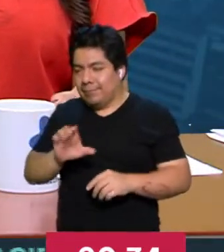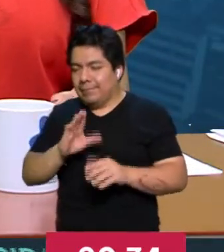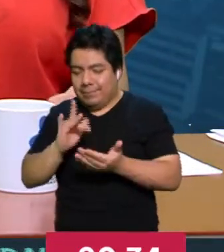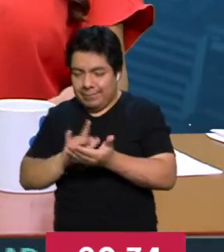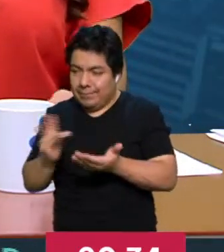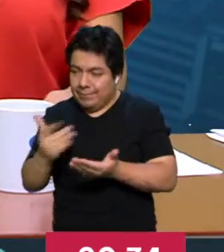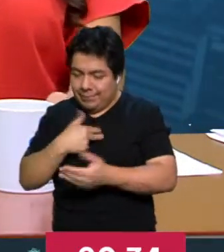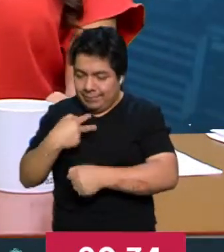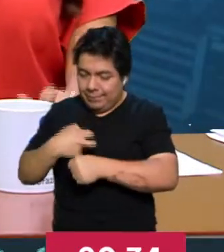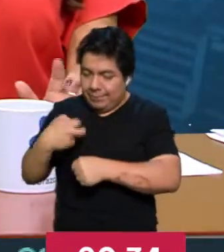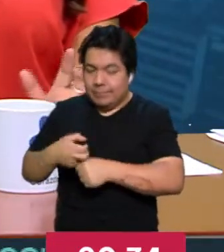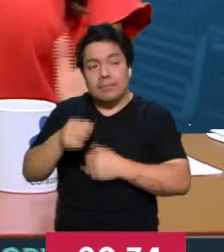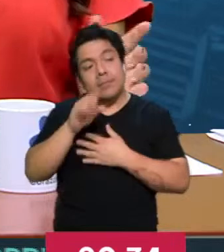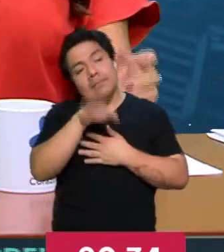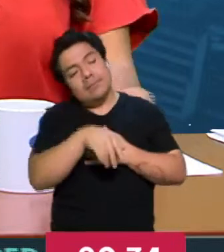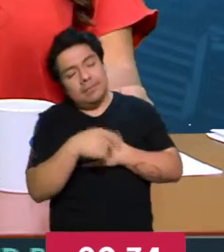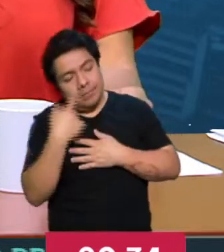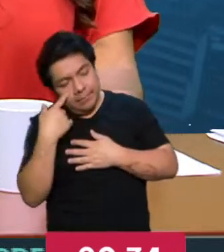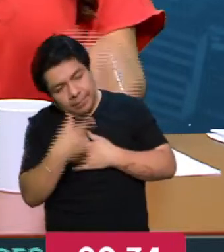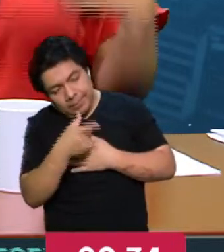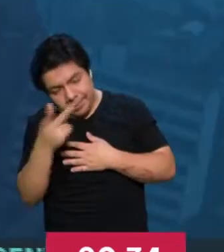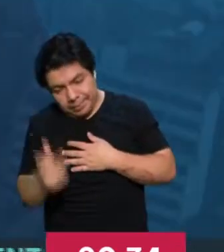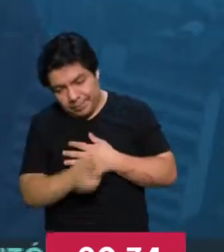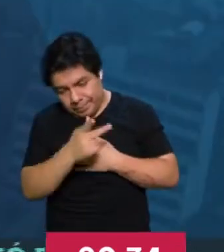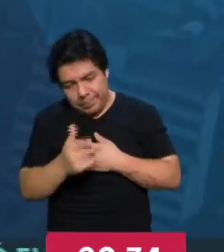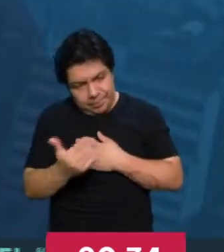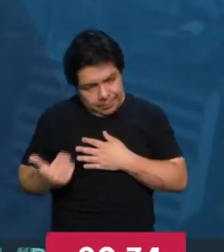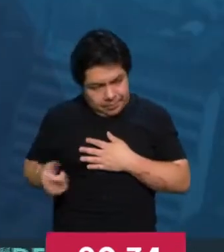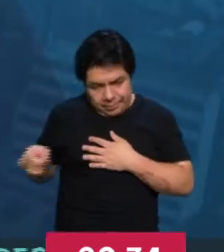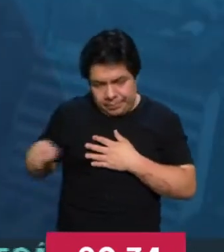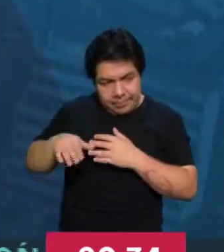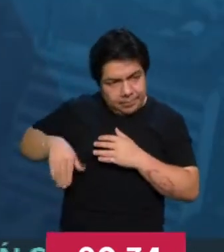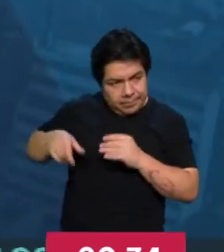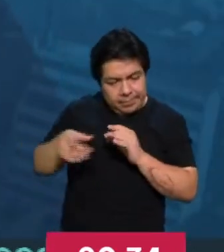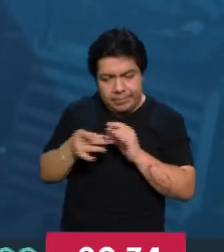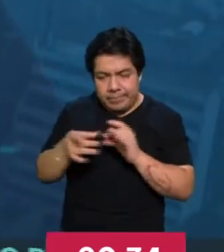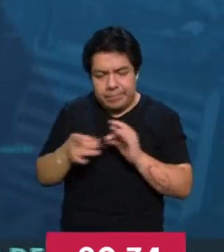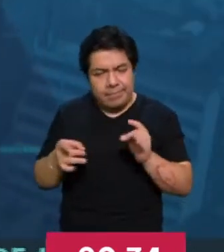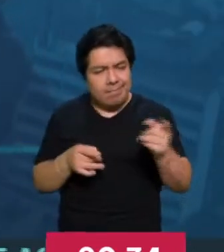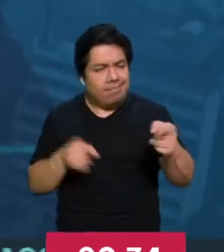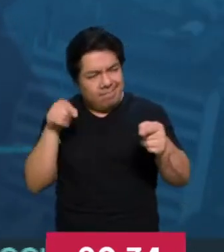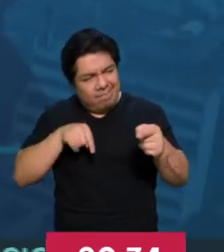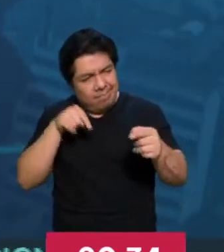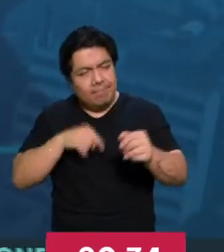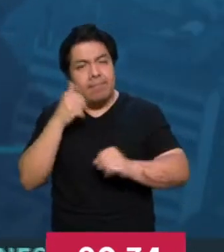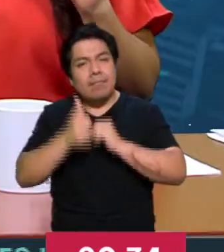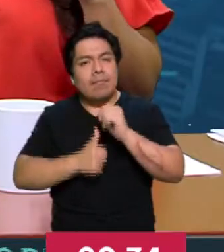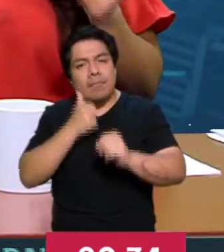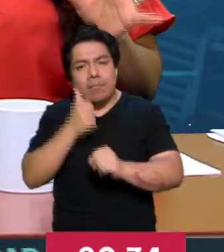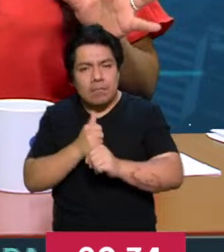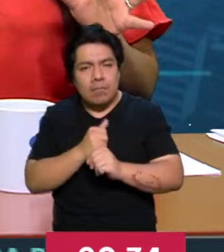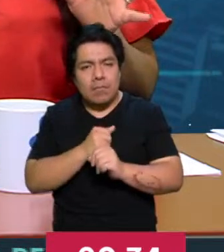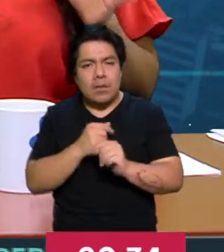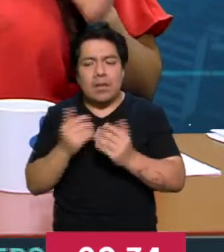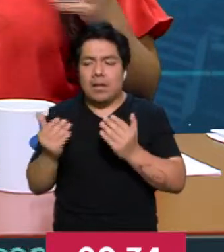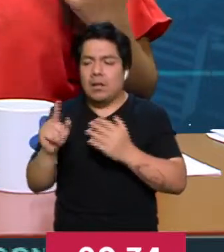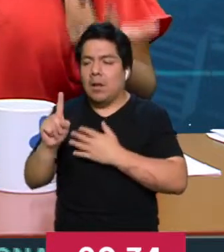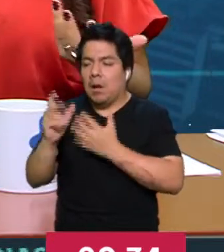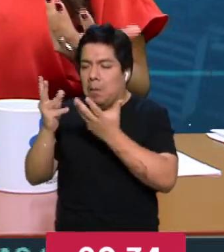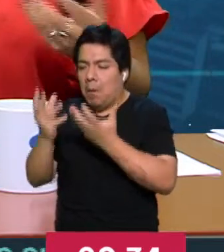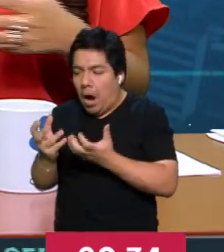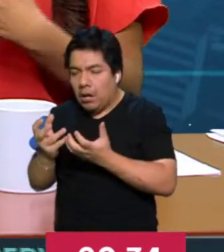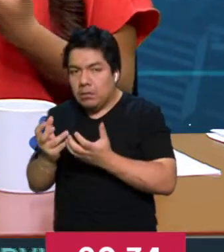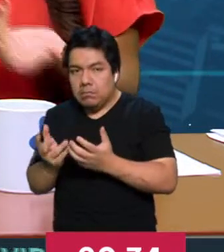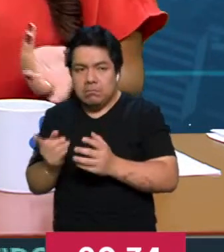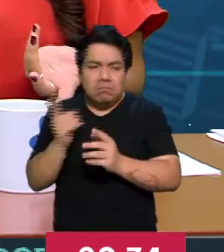invitación. Perfecto. Oiga, quisiéramos saber, como ya lo comentábamos en la nota pasada, este año se esperan menos sequías que el año